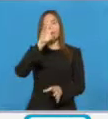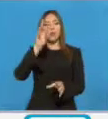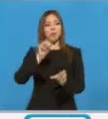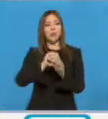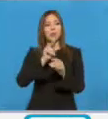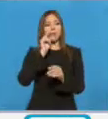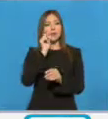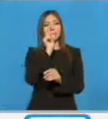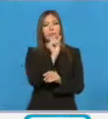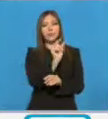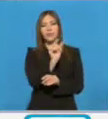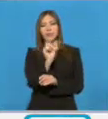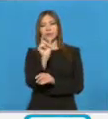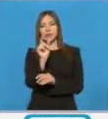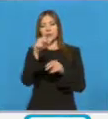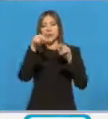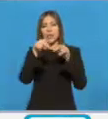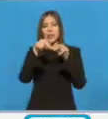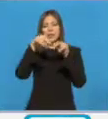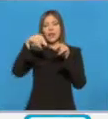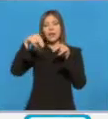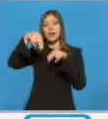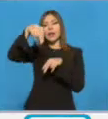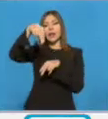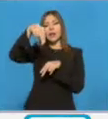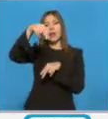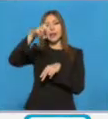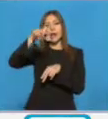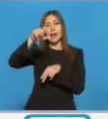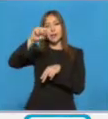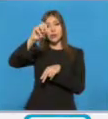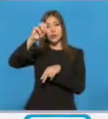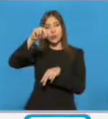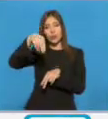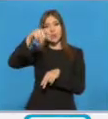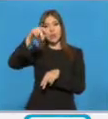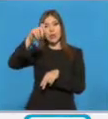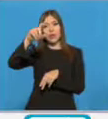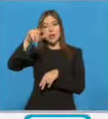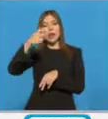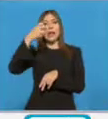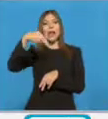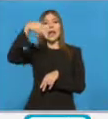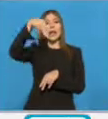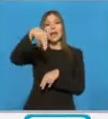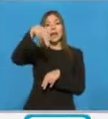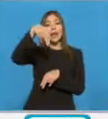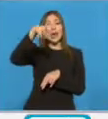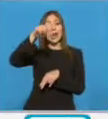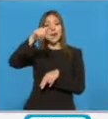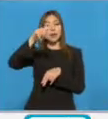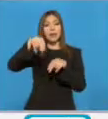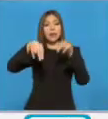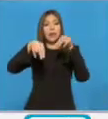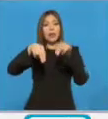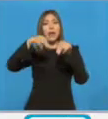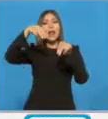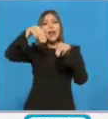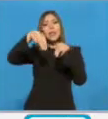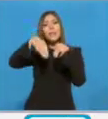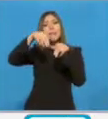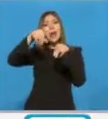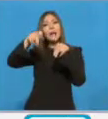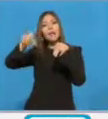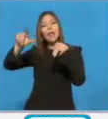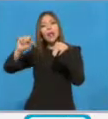identifica particularmente entre él y lo que es toda la parte de familia, todo lo que es el ámbito que lo rodea y que